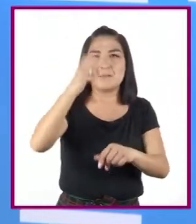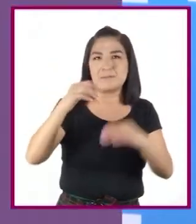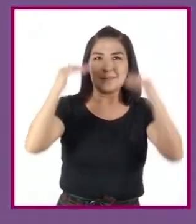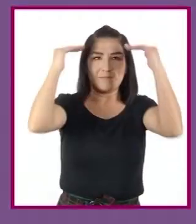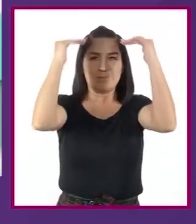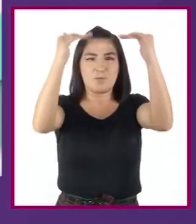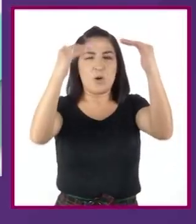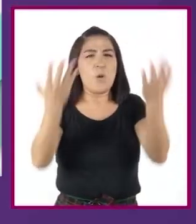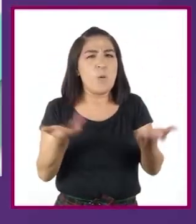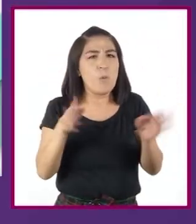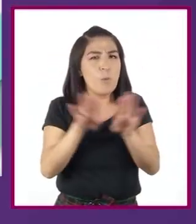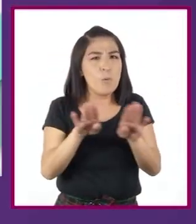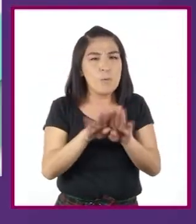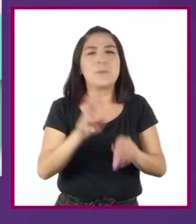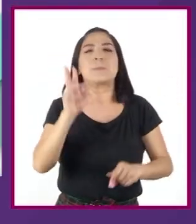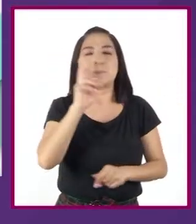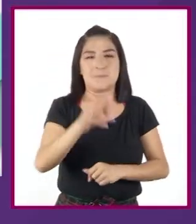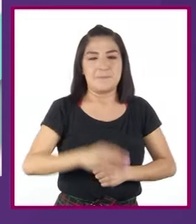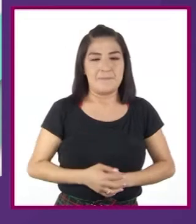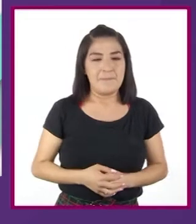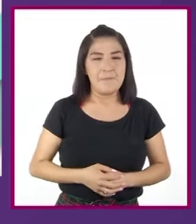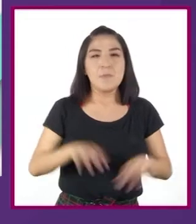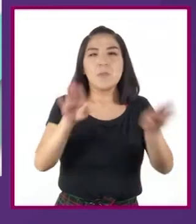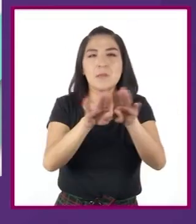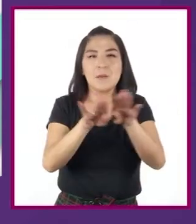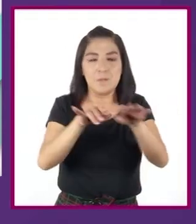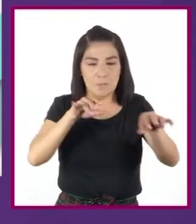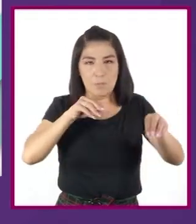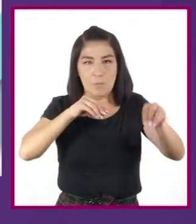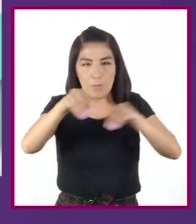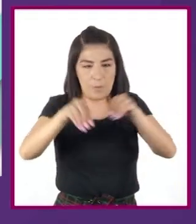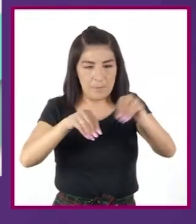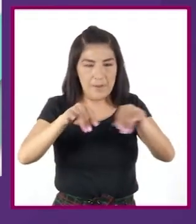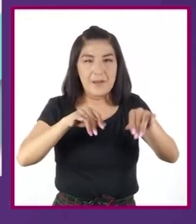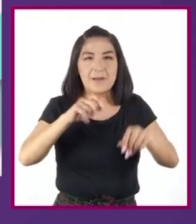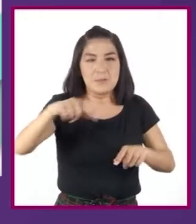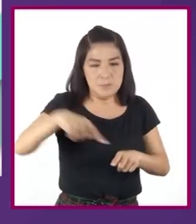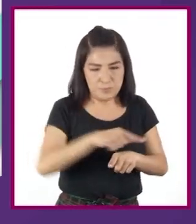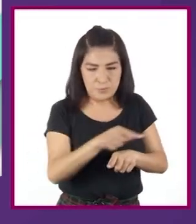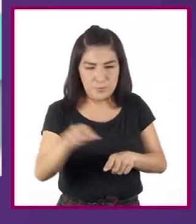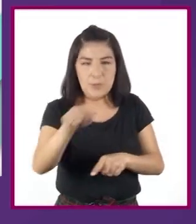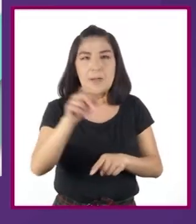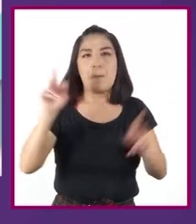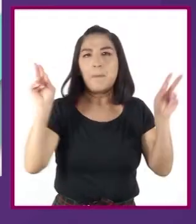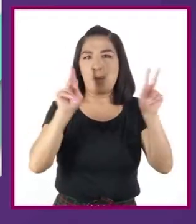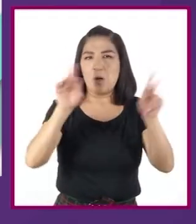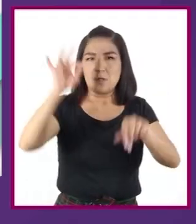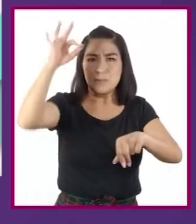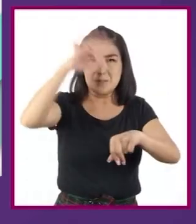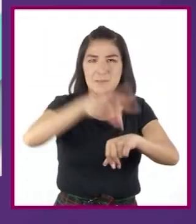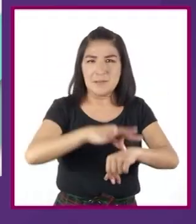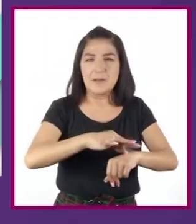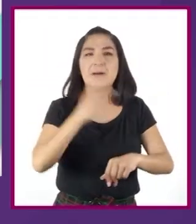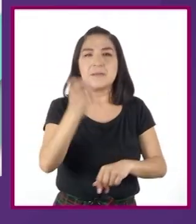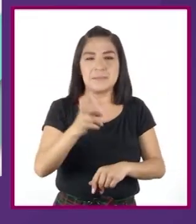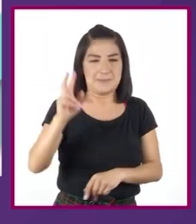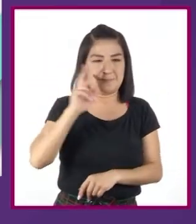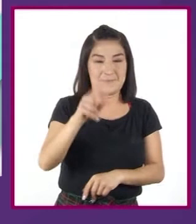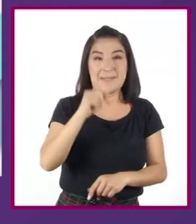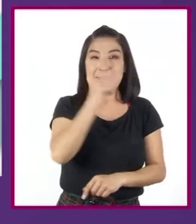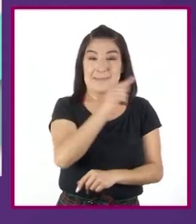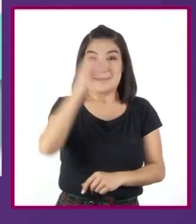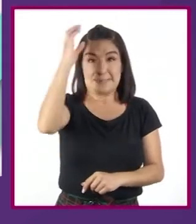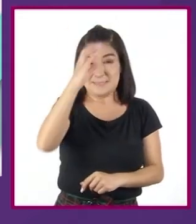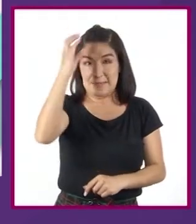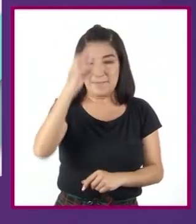esto? Para poder ubicar la trayectoria de la mosca, Descartes utilizó mentalmente una figura